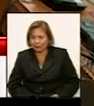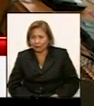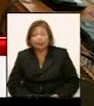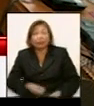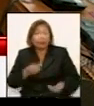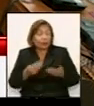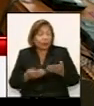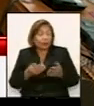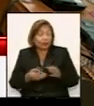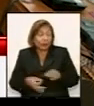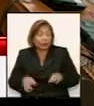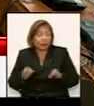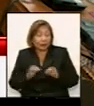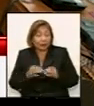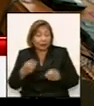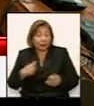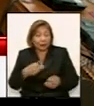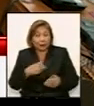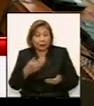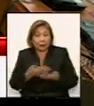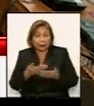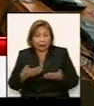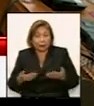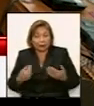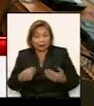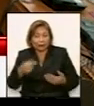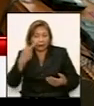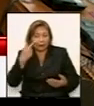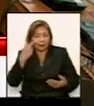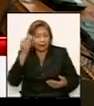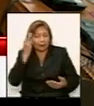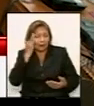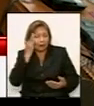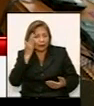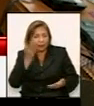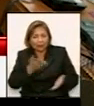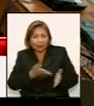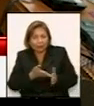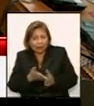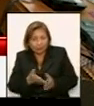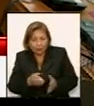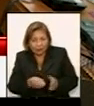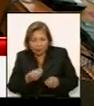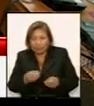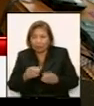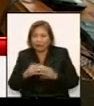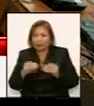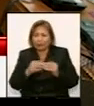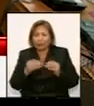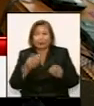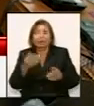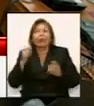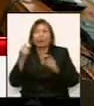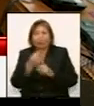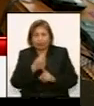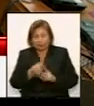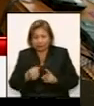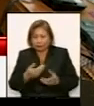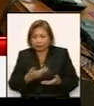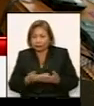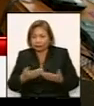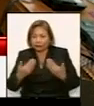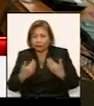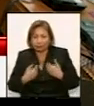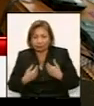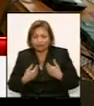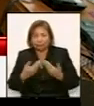Una cosa importante para nosotros es también reconocer cómo en estos espacios digitales se produce o no la violencia, teniendo en cuenta